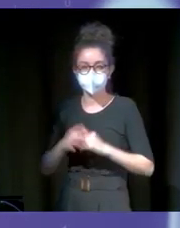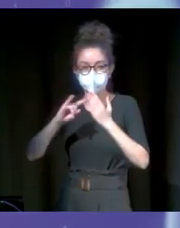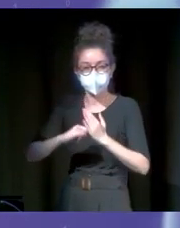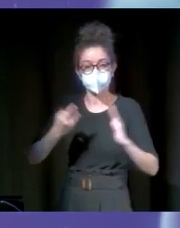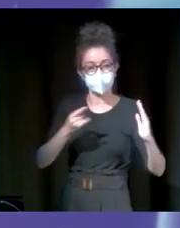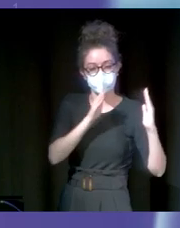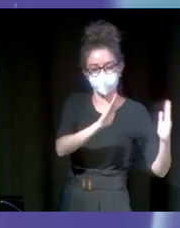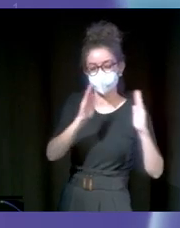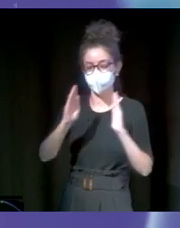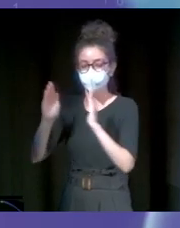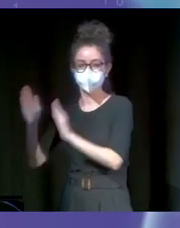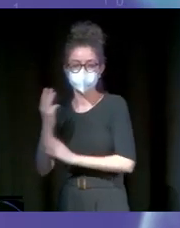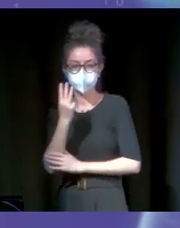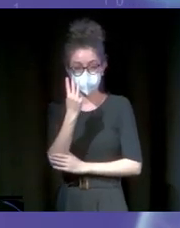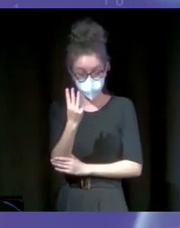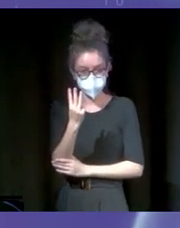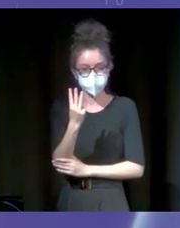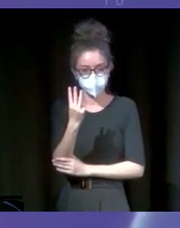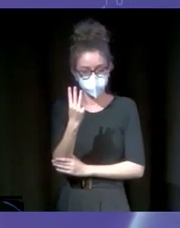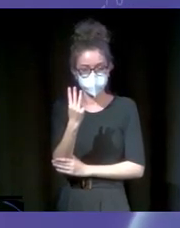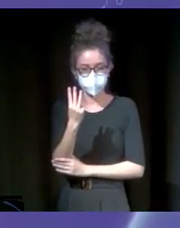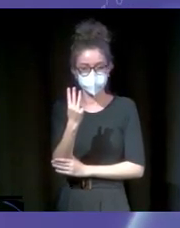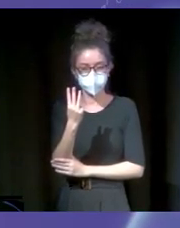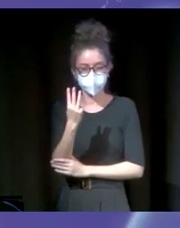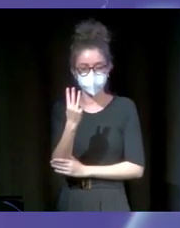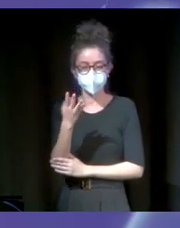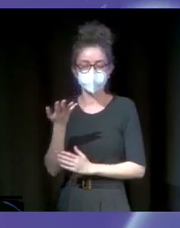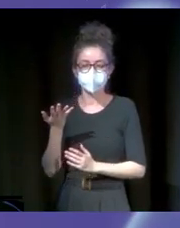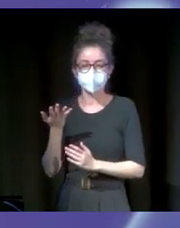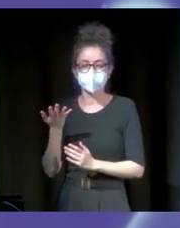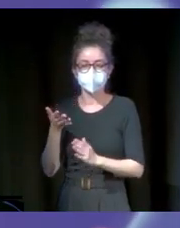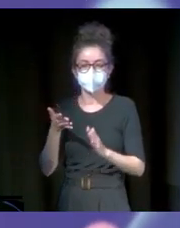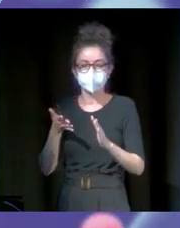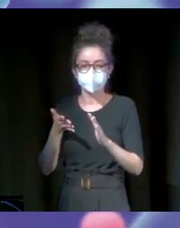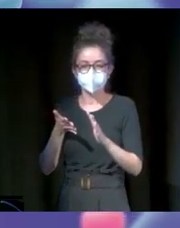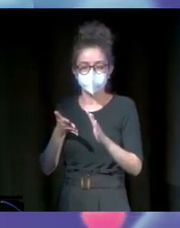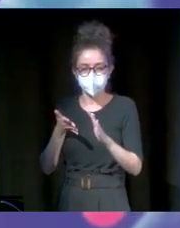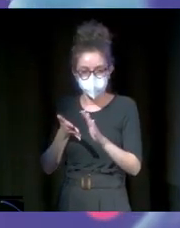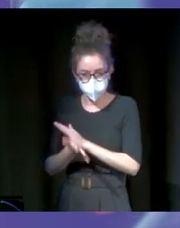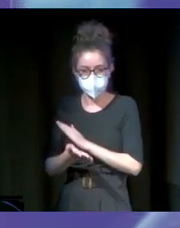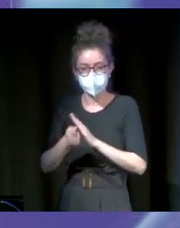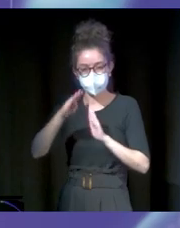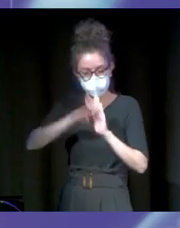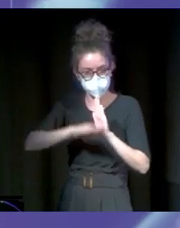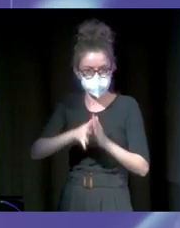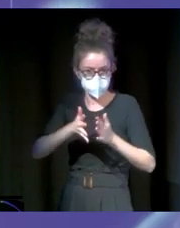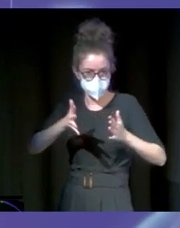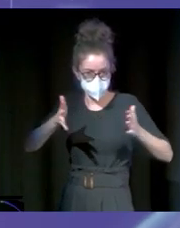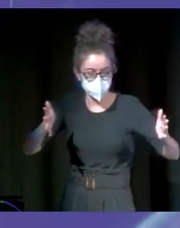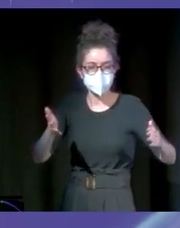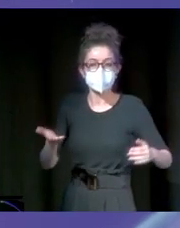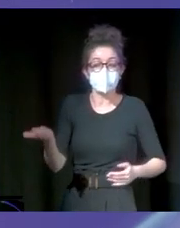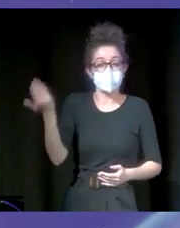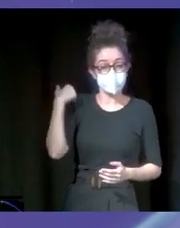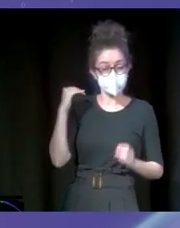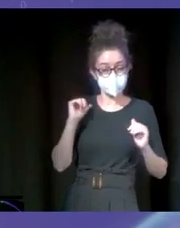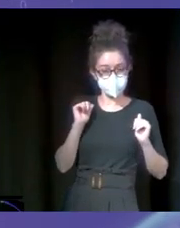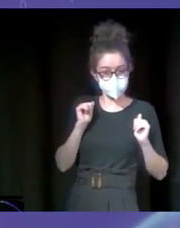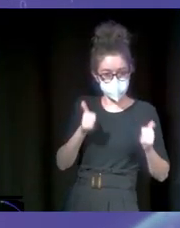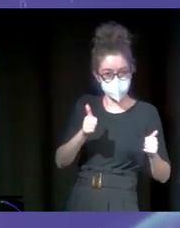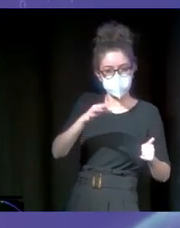partes lo hemos crecido o hemos aumentado de volumen sumando proyectos arrancábamos ayer con el late